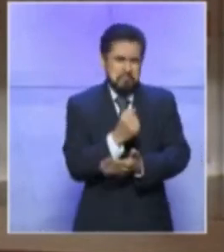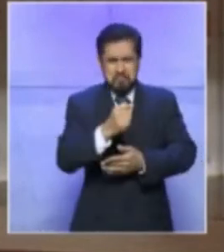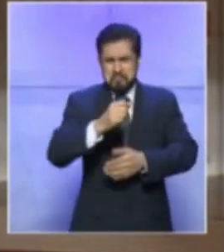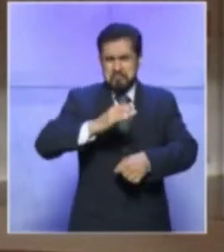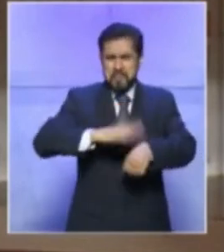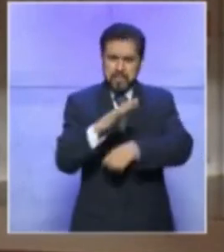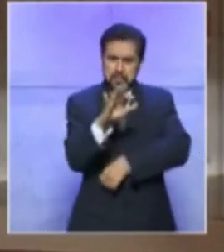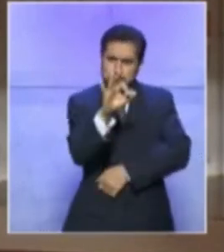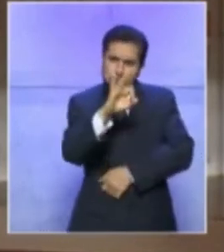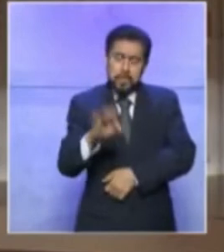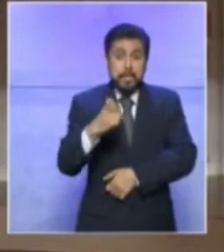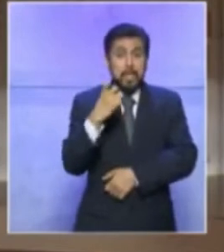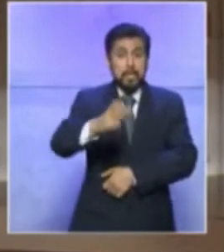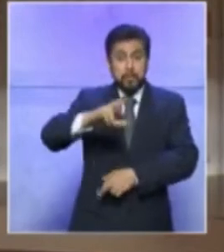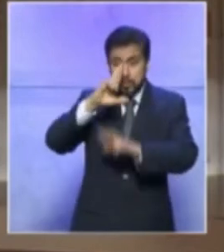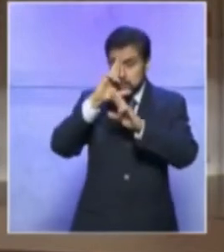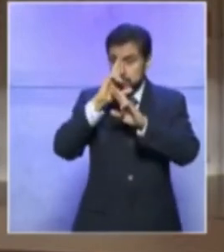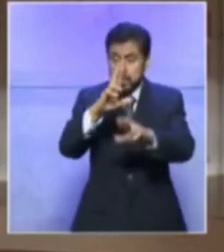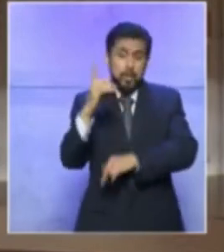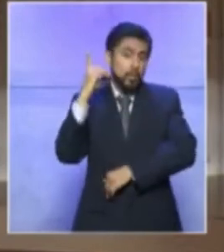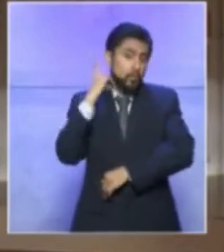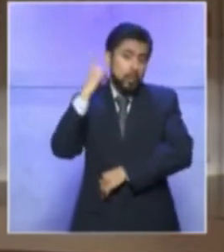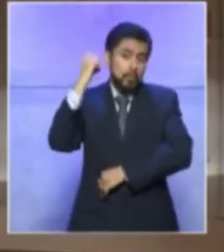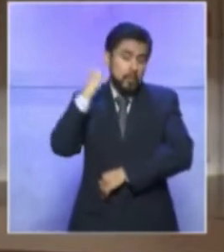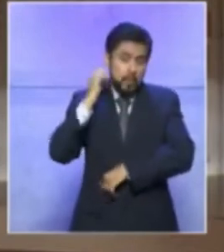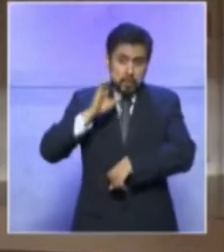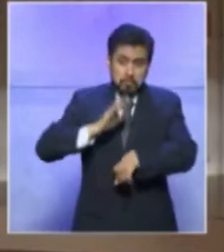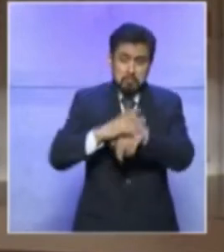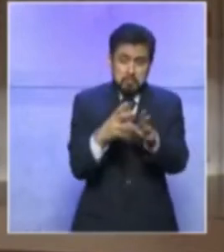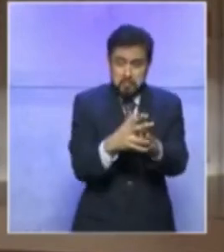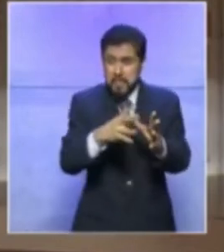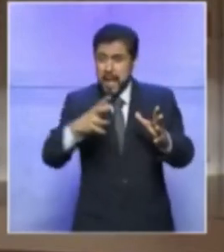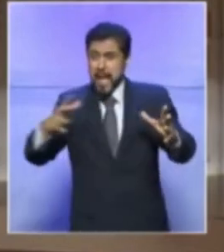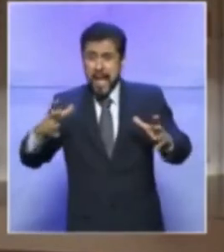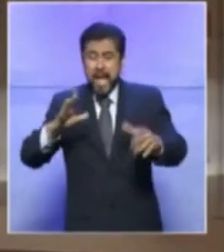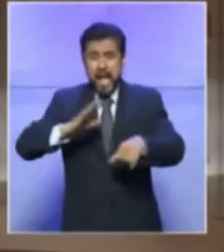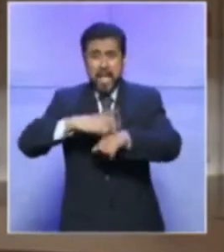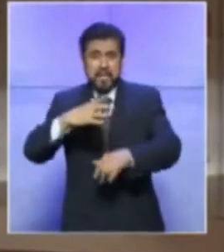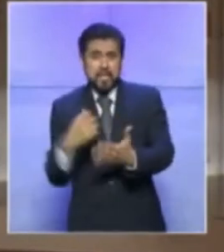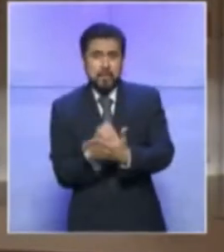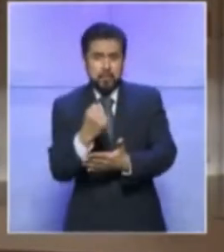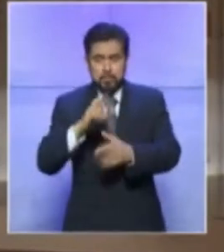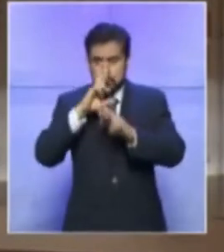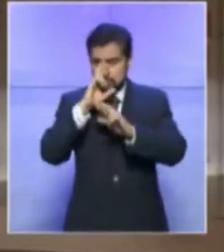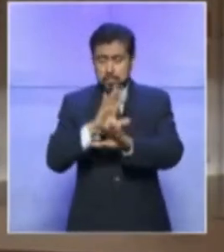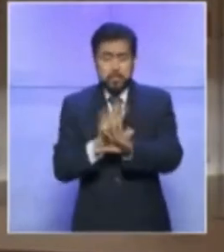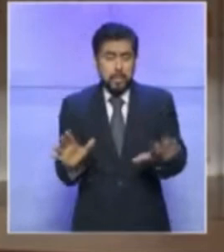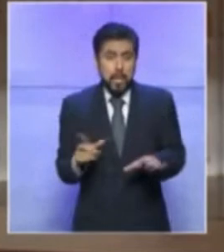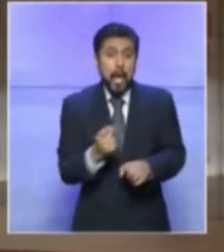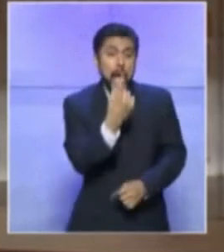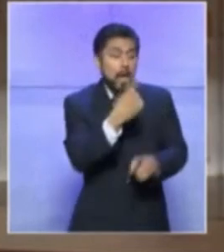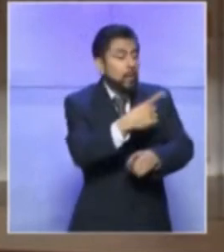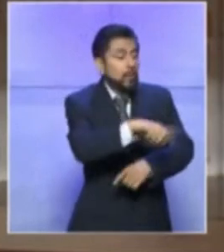sea respetada y traducida en curules de acuerdo a las reglas vigentes y su interpretación el día de la elección. Puede o no